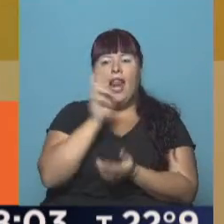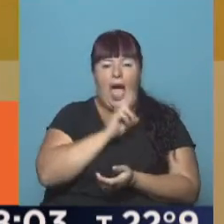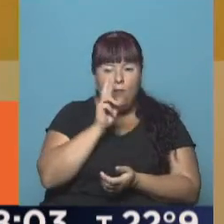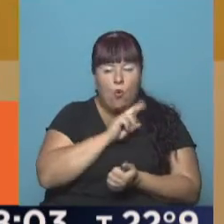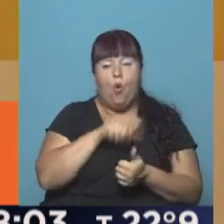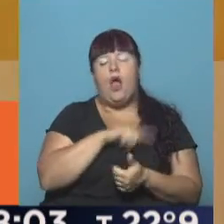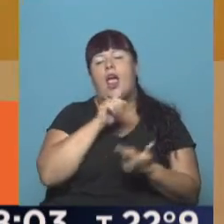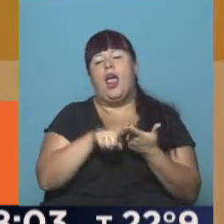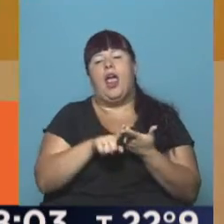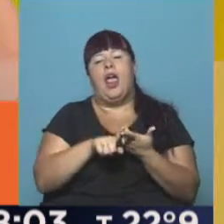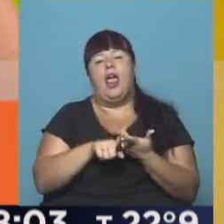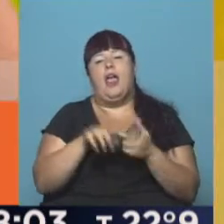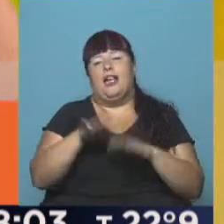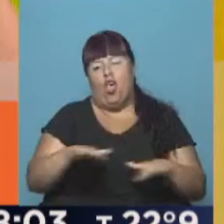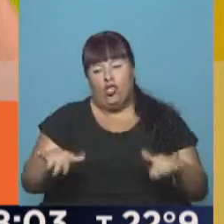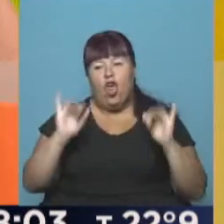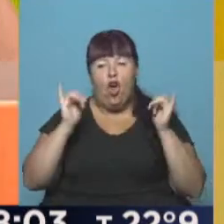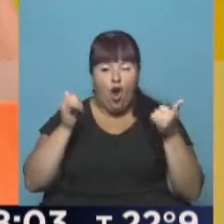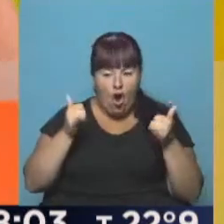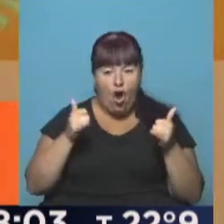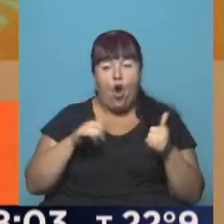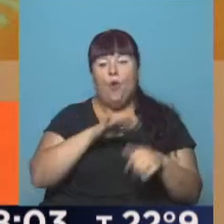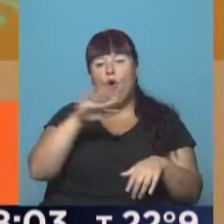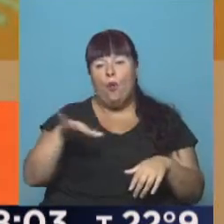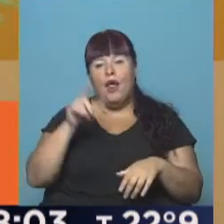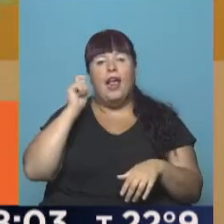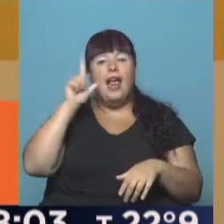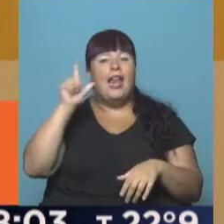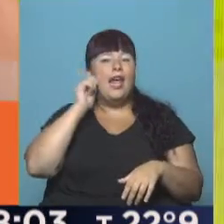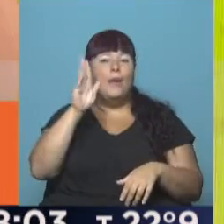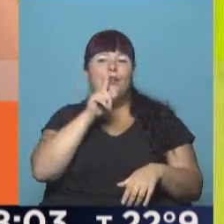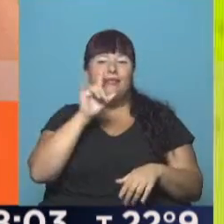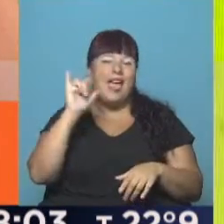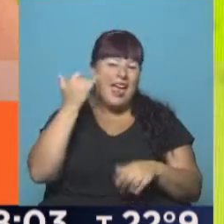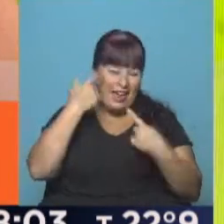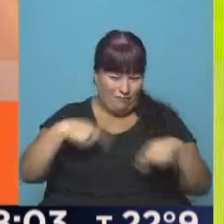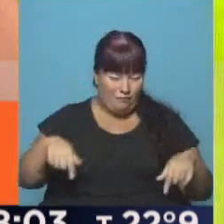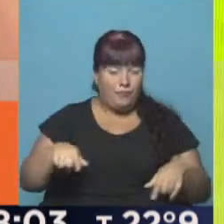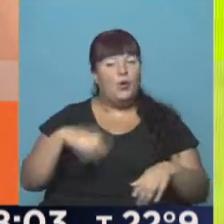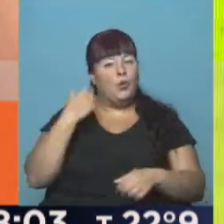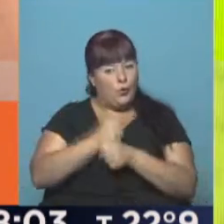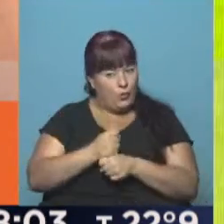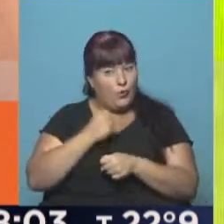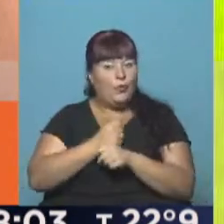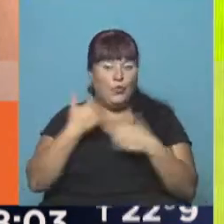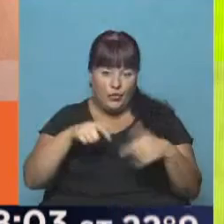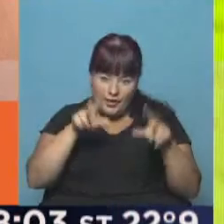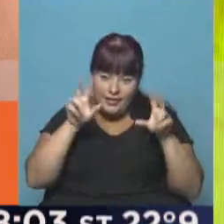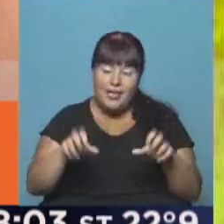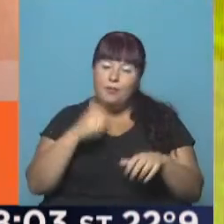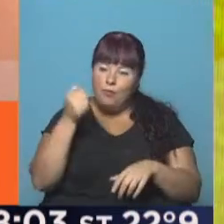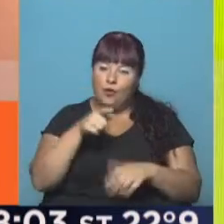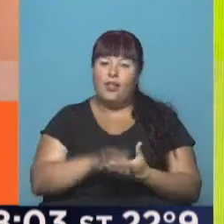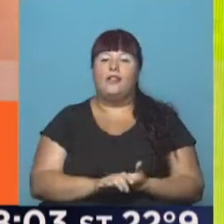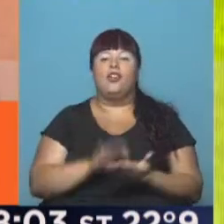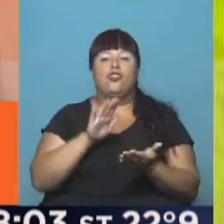mujer, niños, jóvenes, comunidades LGBT. Enorme tarea también en ese caso y en ese sentido